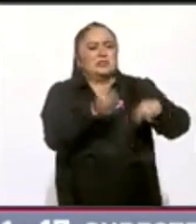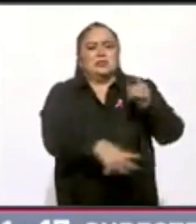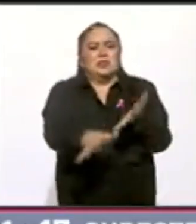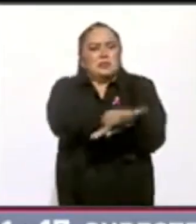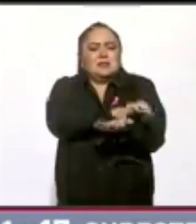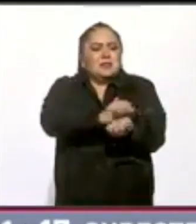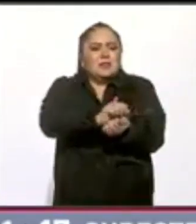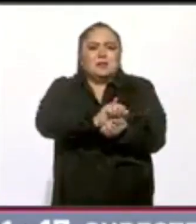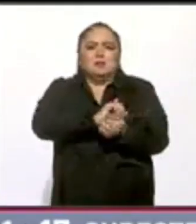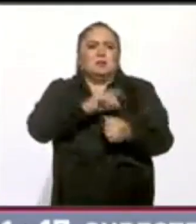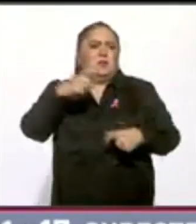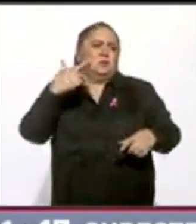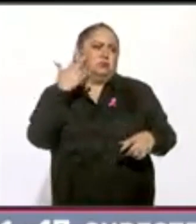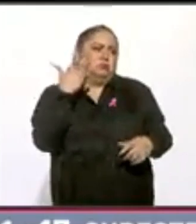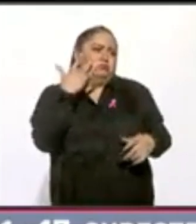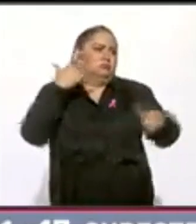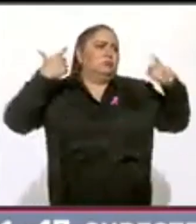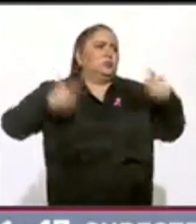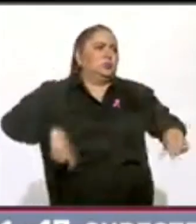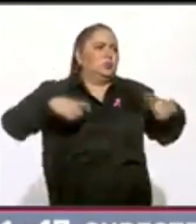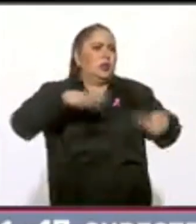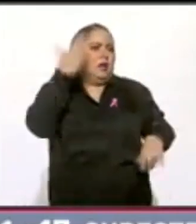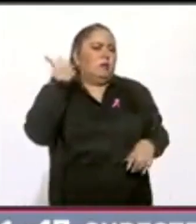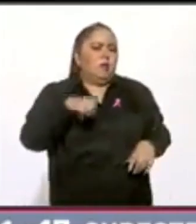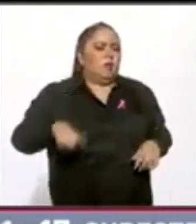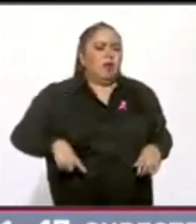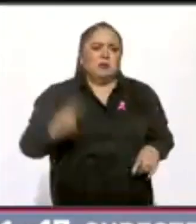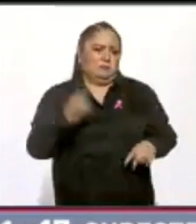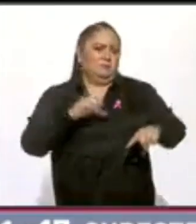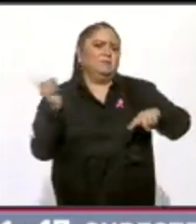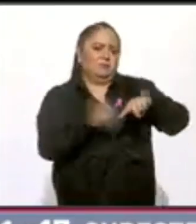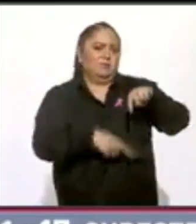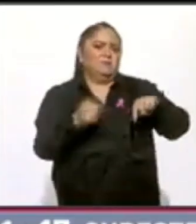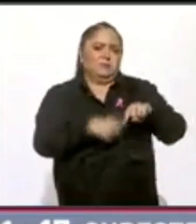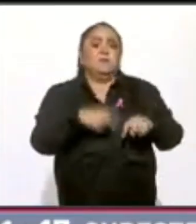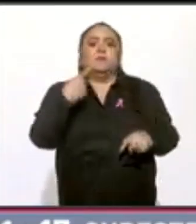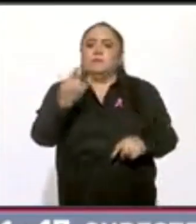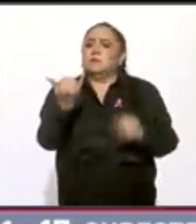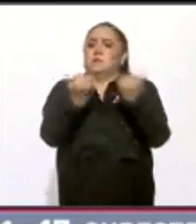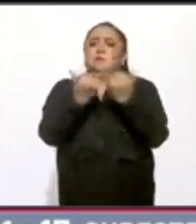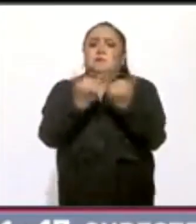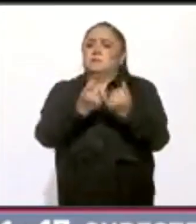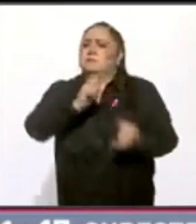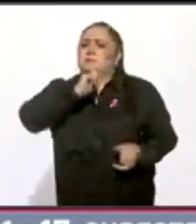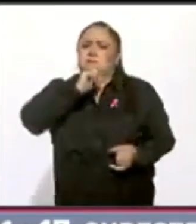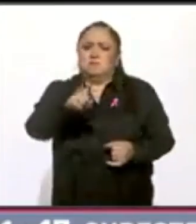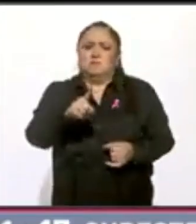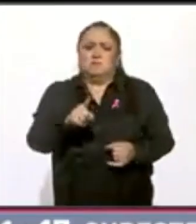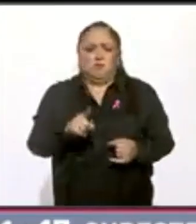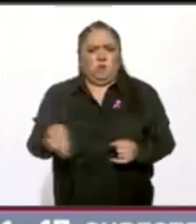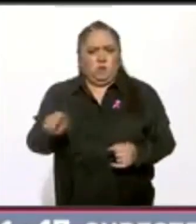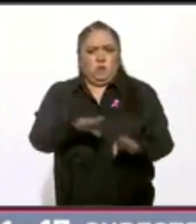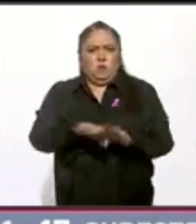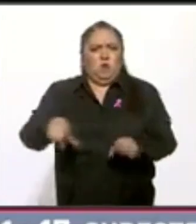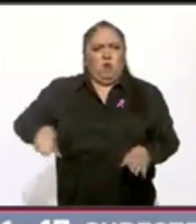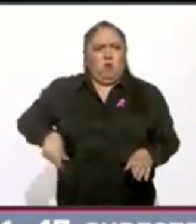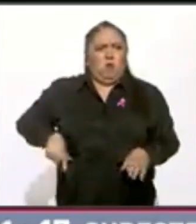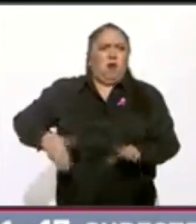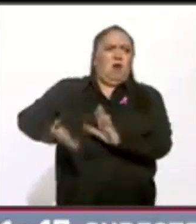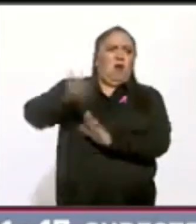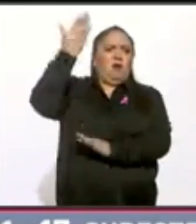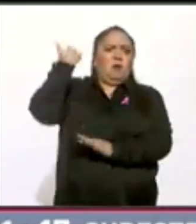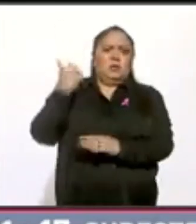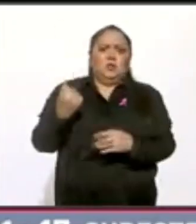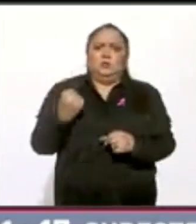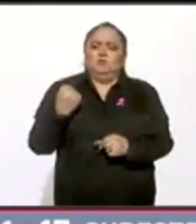con los privilegios que se tenían como gobernantes y acabar también con una forma muy frívola de gobernar, en donde